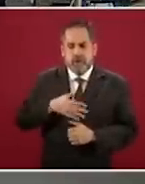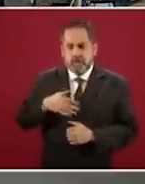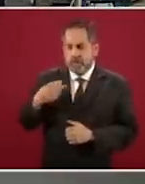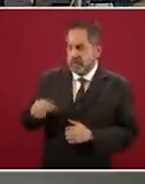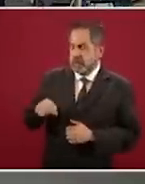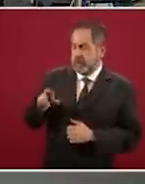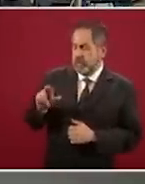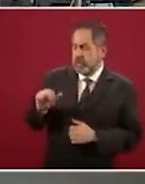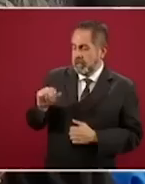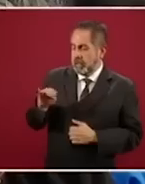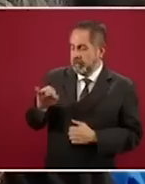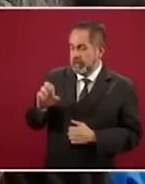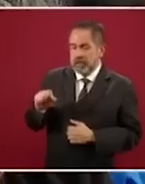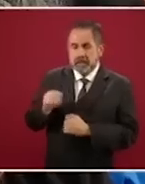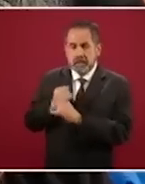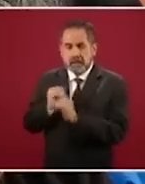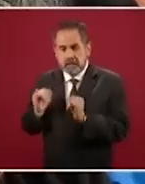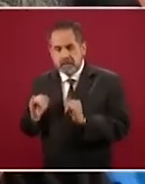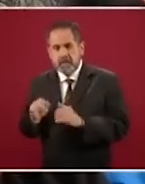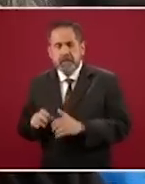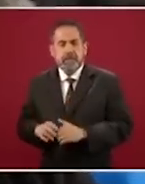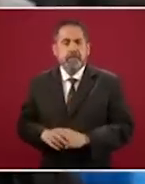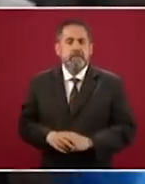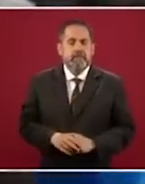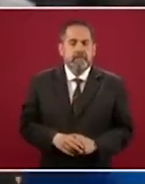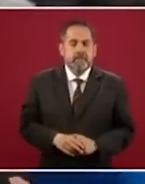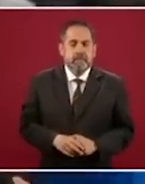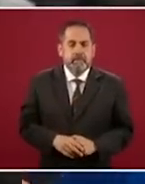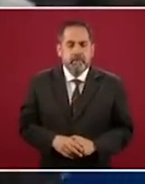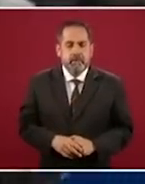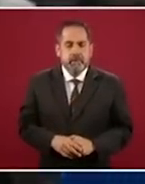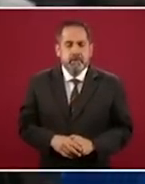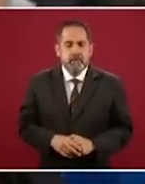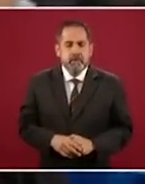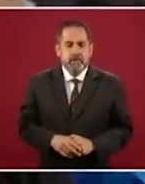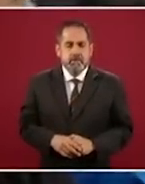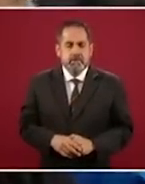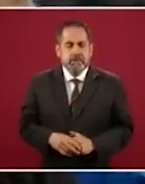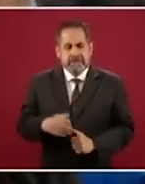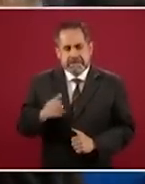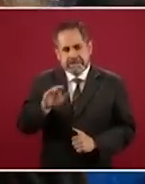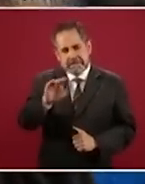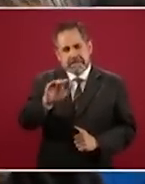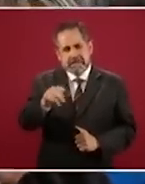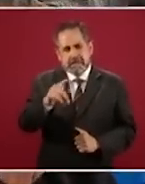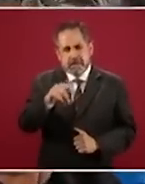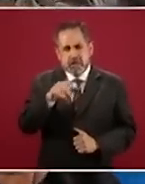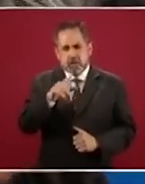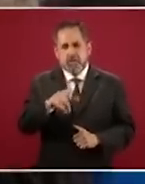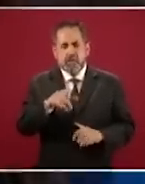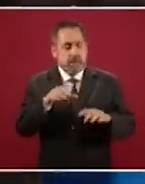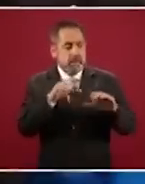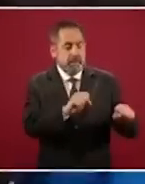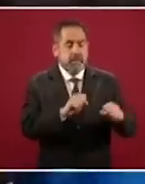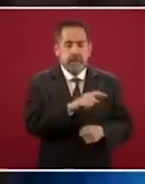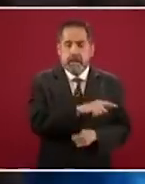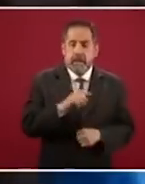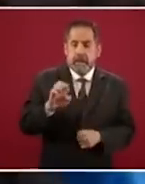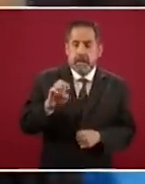Ramírez, reportera independiente y para Pie de Página. Uno a propósito de la detención de Emilio